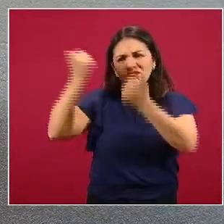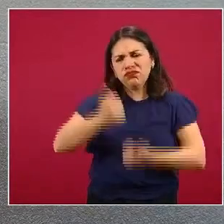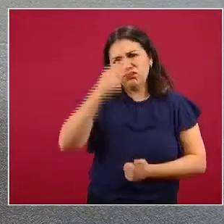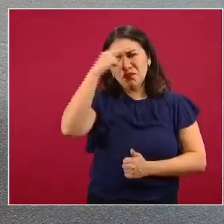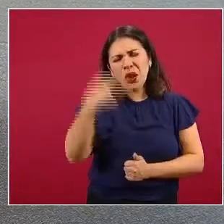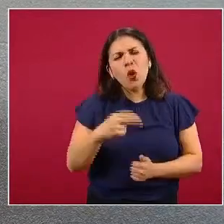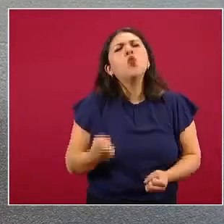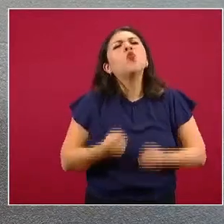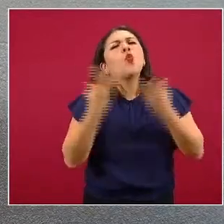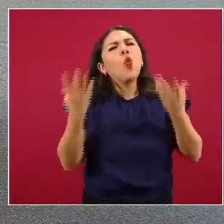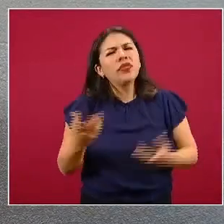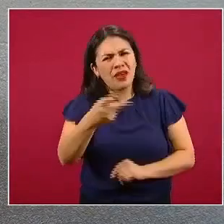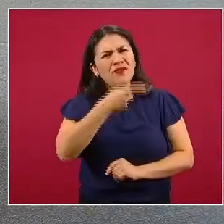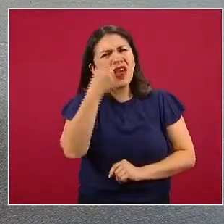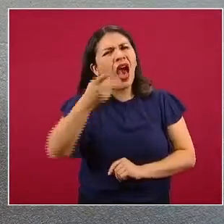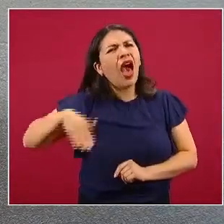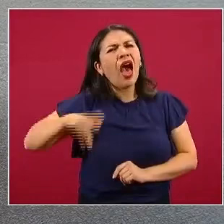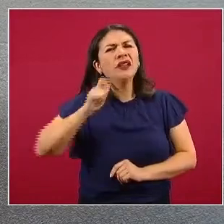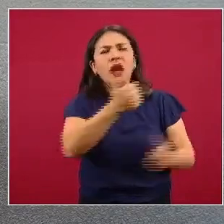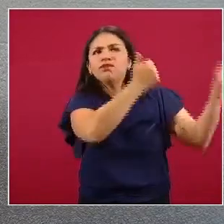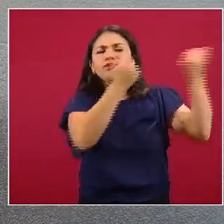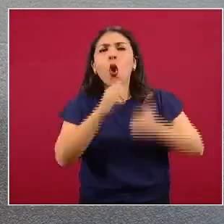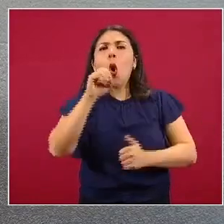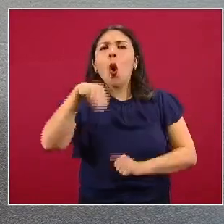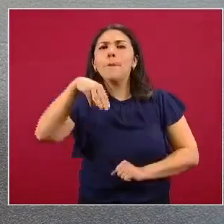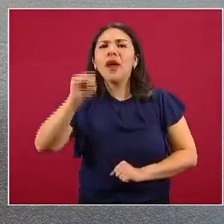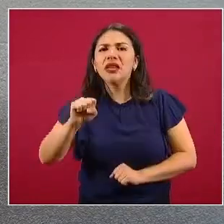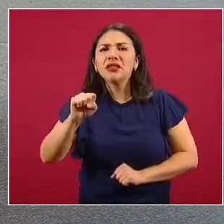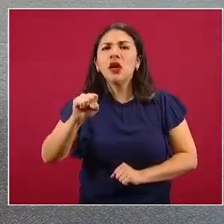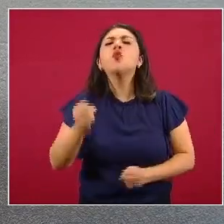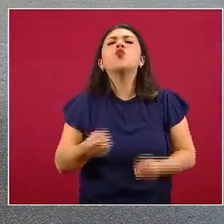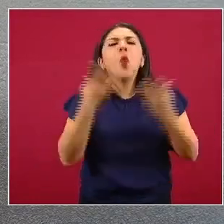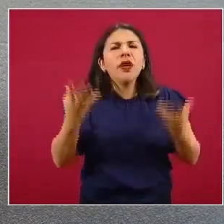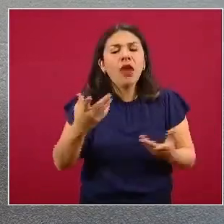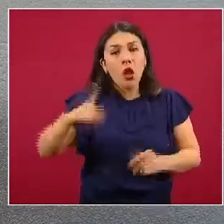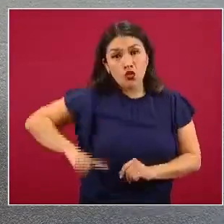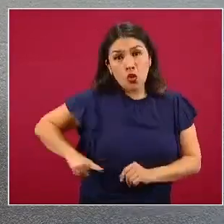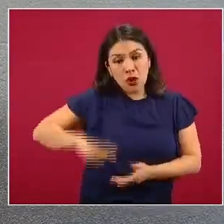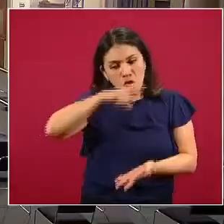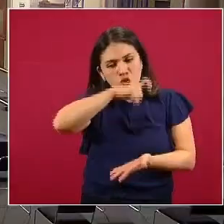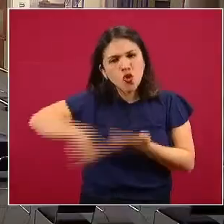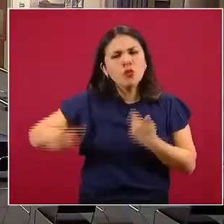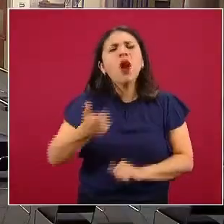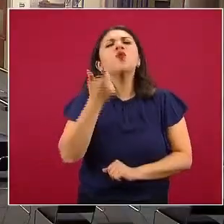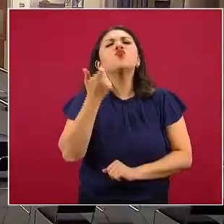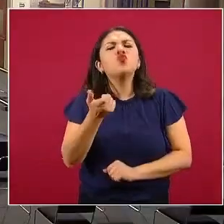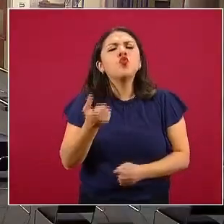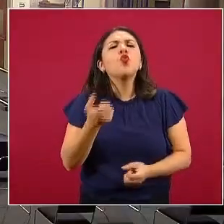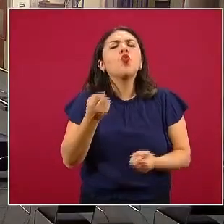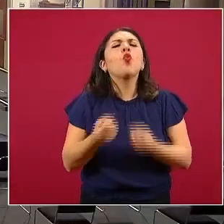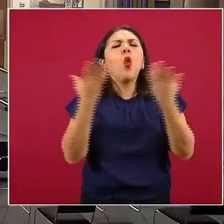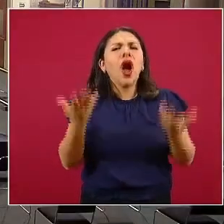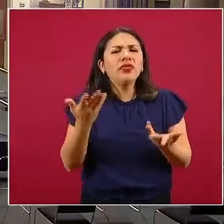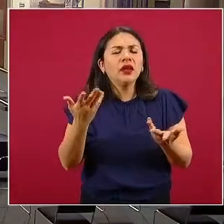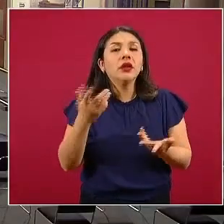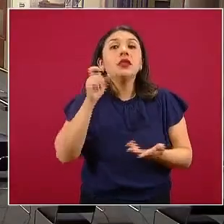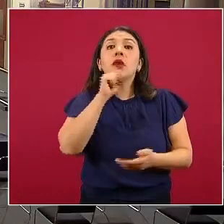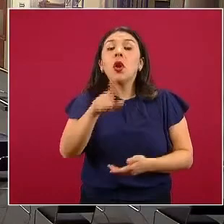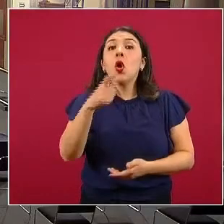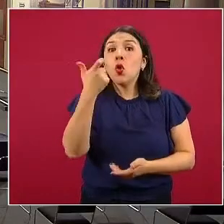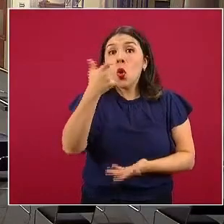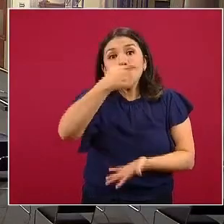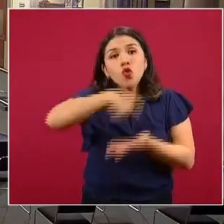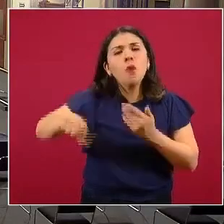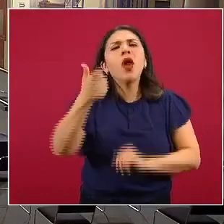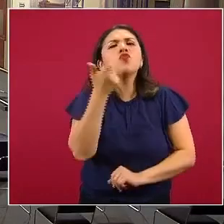comentaban que eran donadas por la OMS y cuántas son ya compradas por el gobierno? ¿Y qué costo, en cuánto las han comprado?